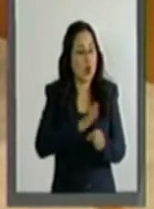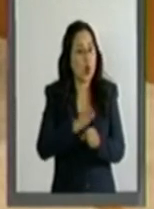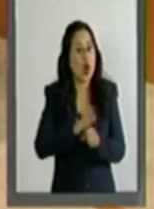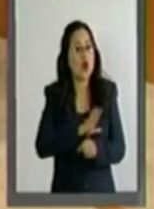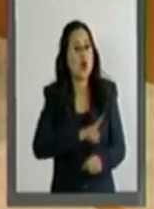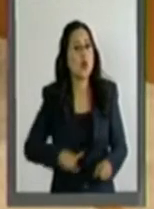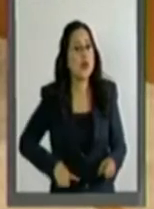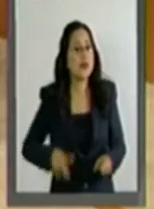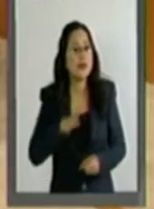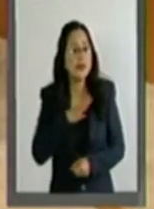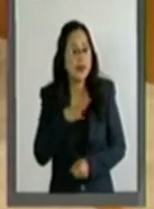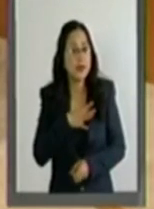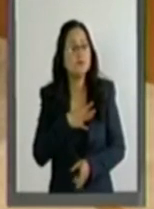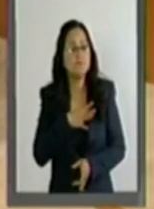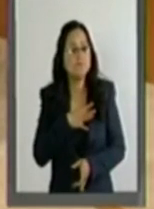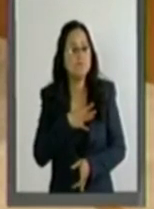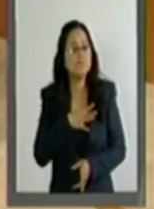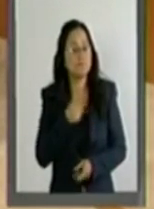sucedió.